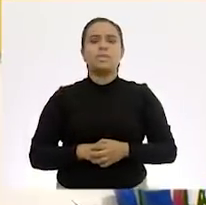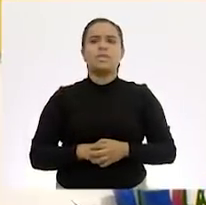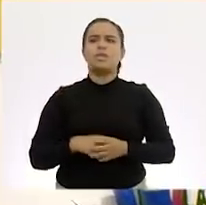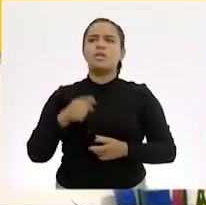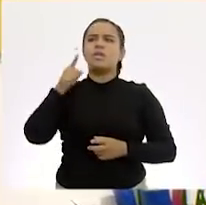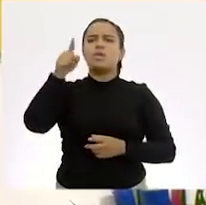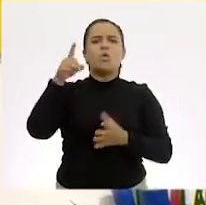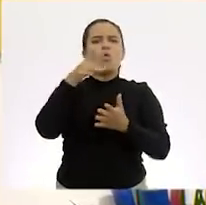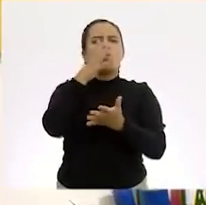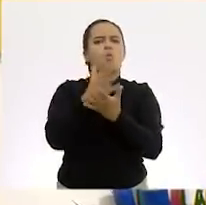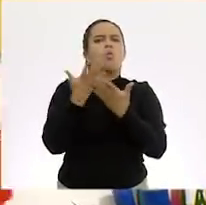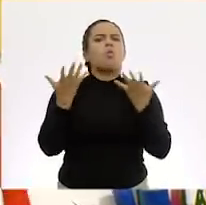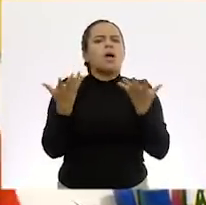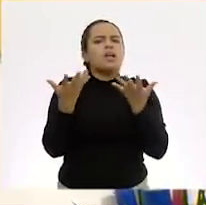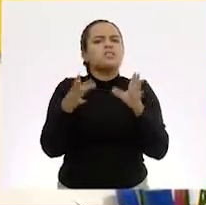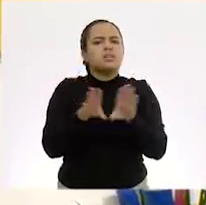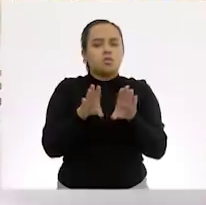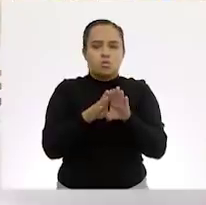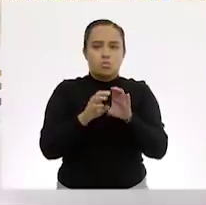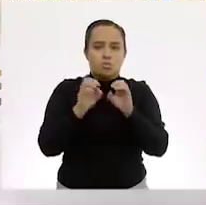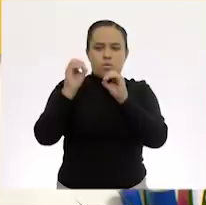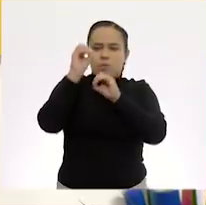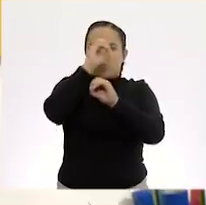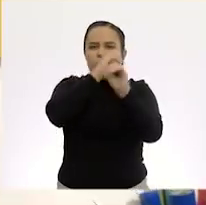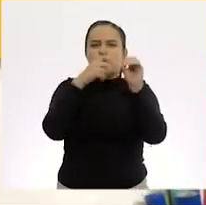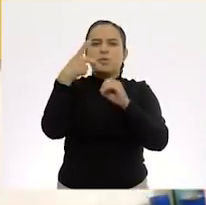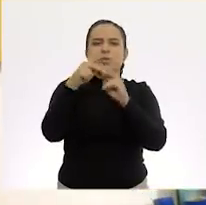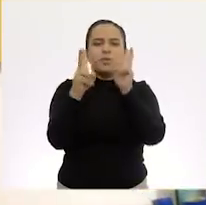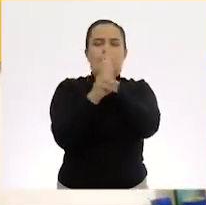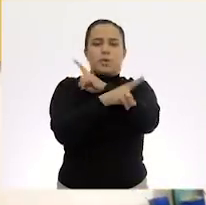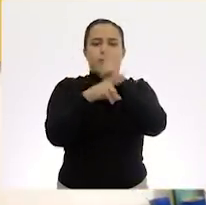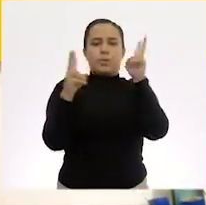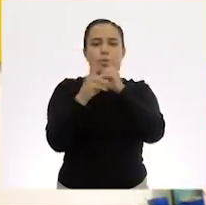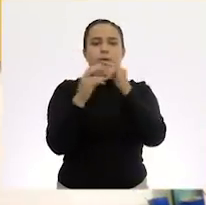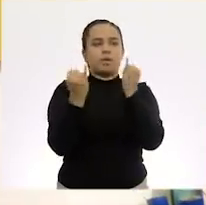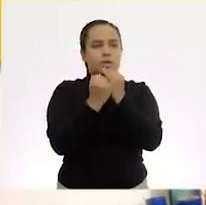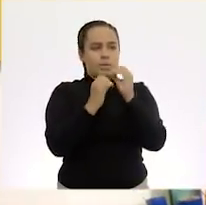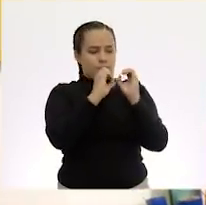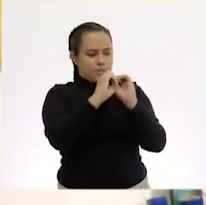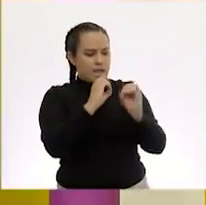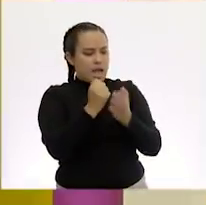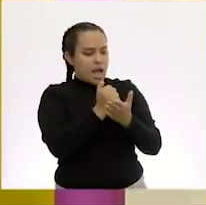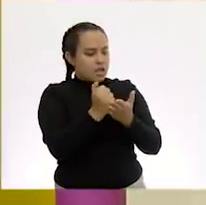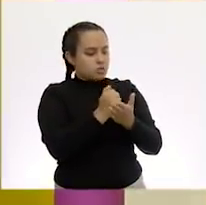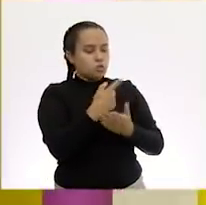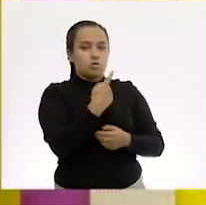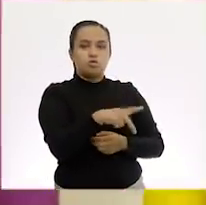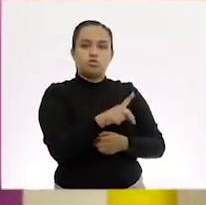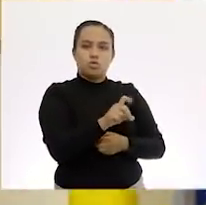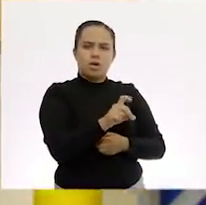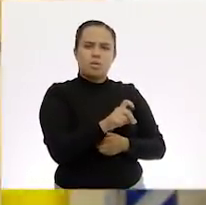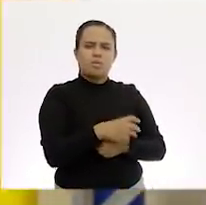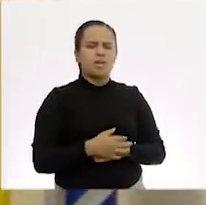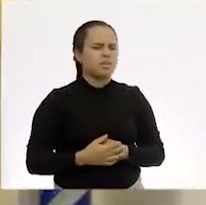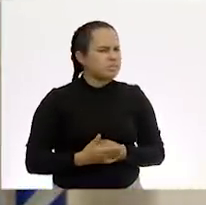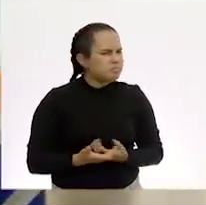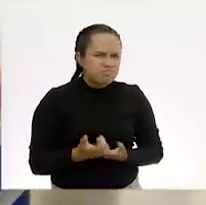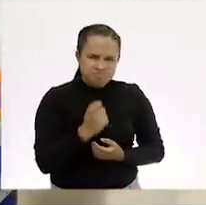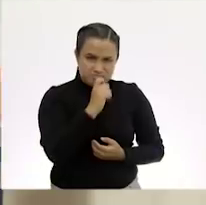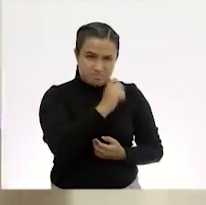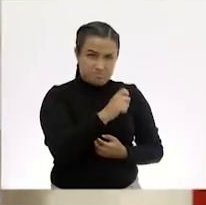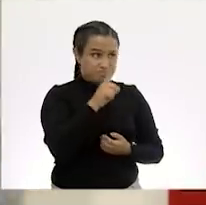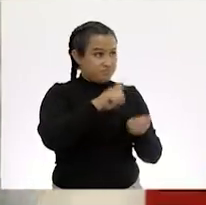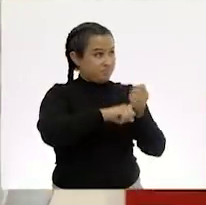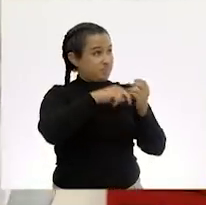forma únicamente con las pelotitas del aire y con las pelotitas azules del agua. Eso quiere decir que